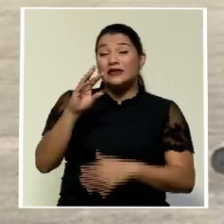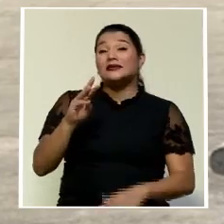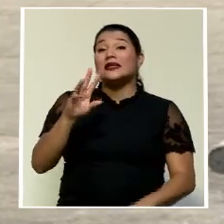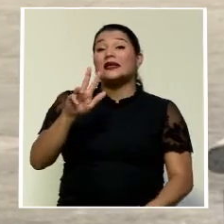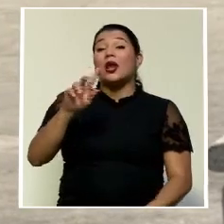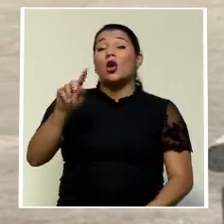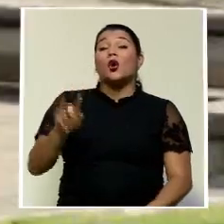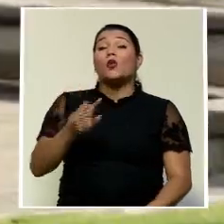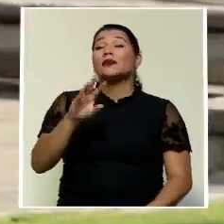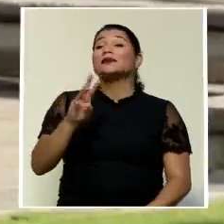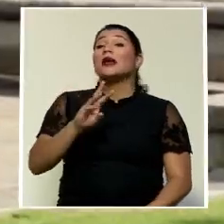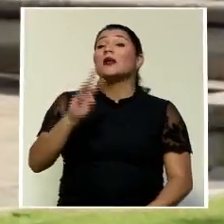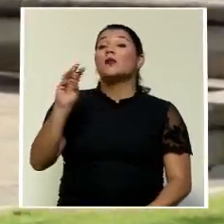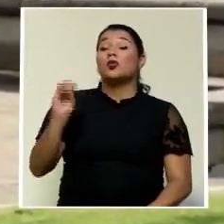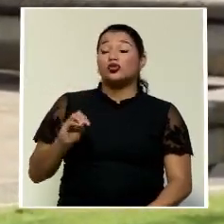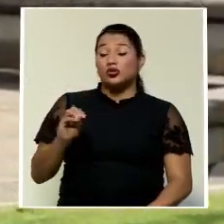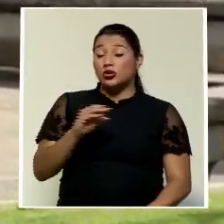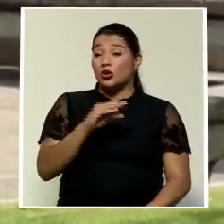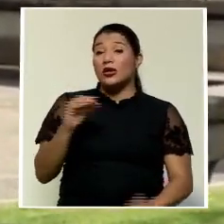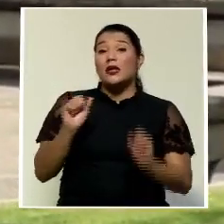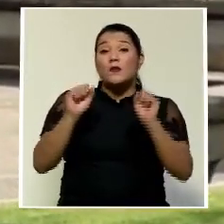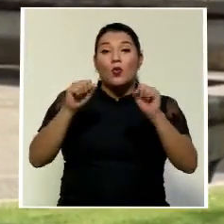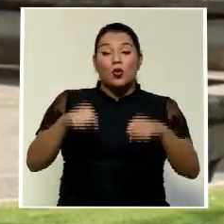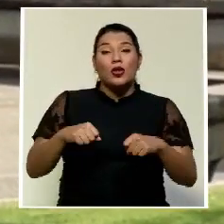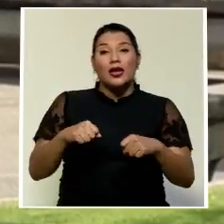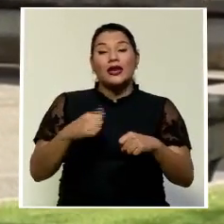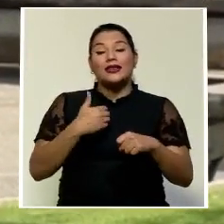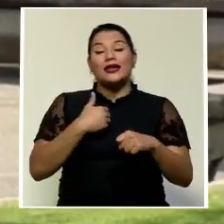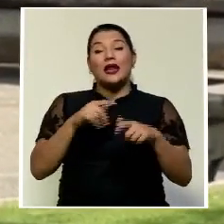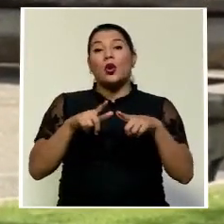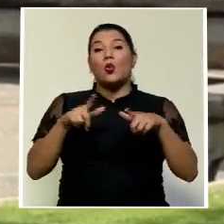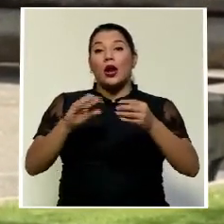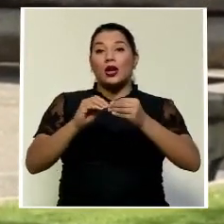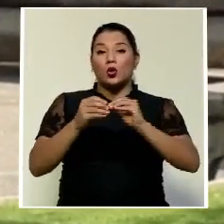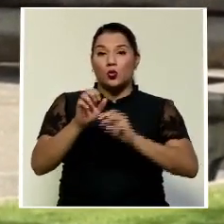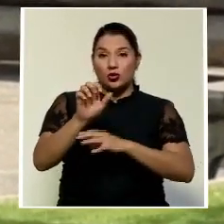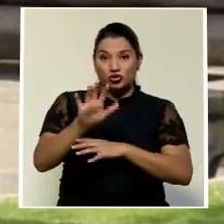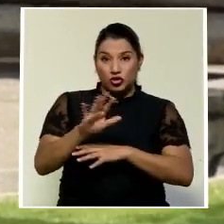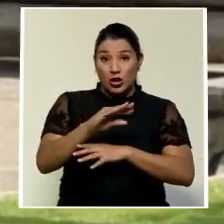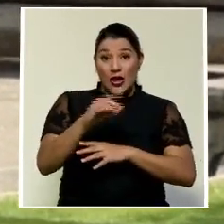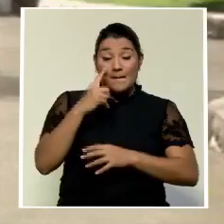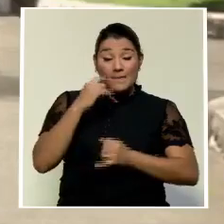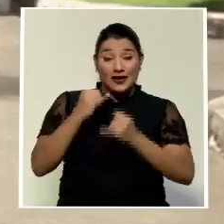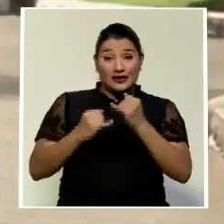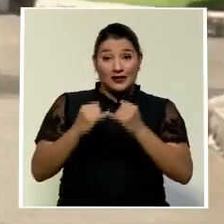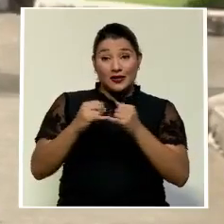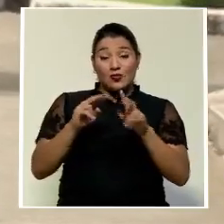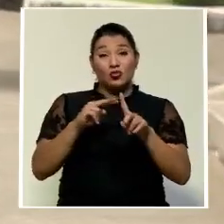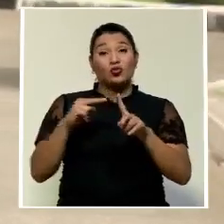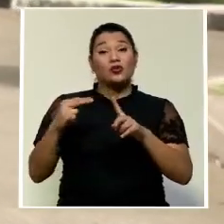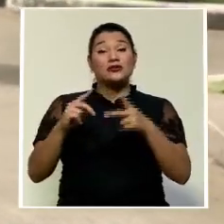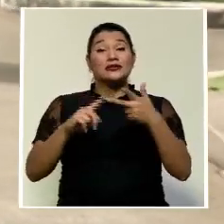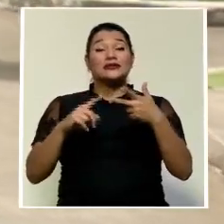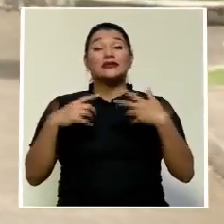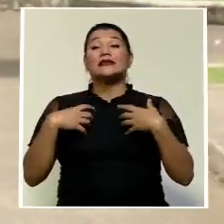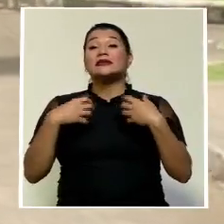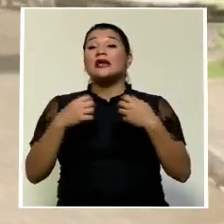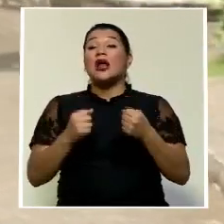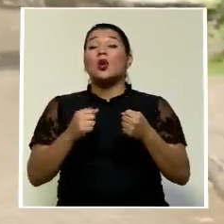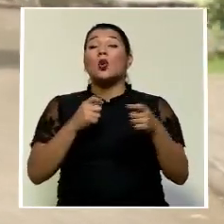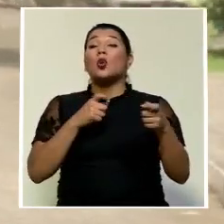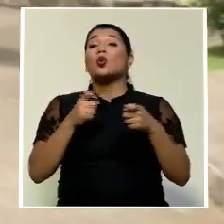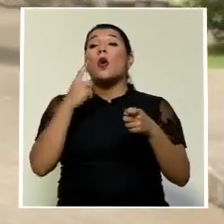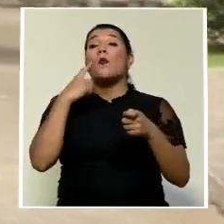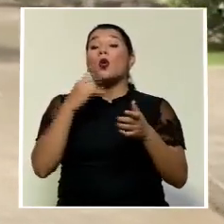de escala en 100 y posicionarse en el valor 5 de la lista. Finalmente, la dimensión de salud, que es medida por el índice